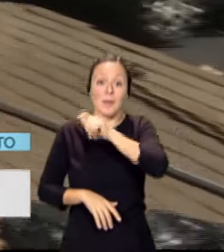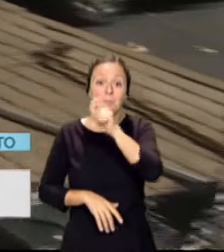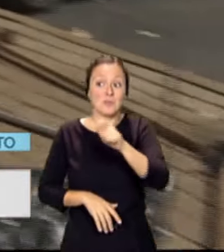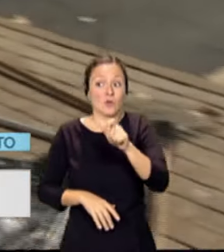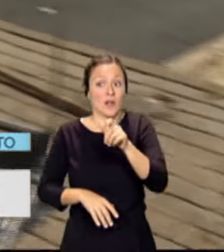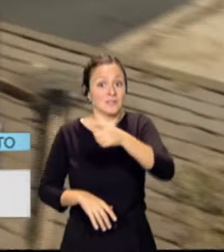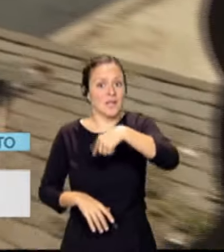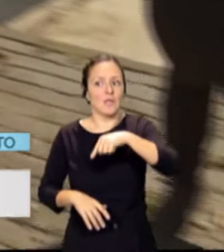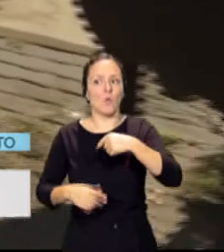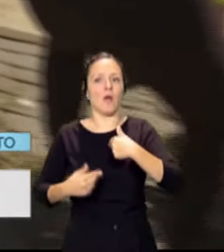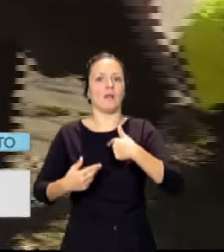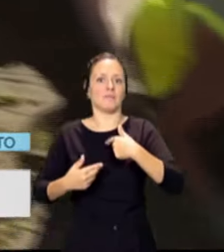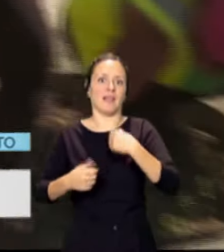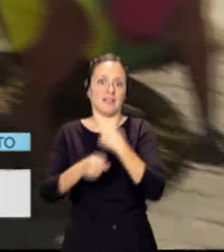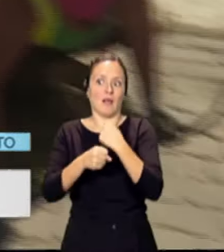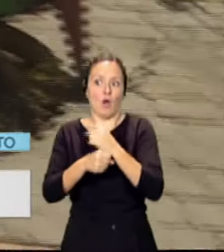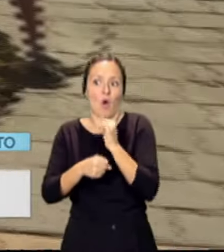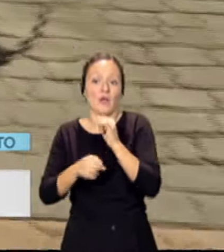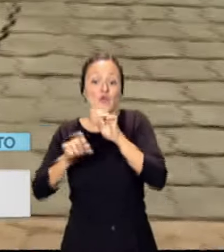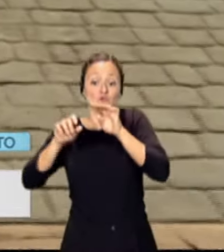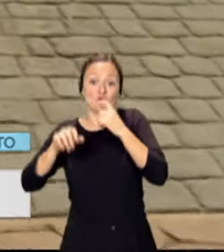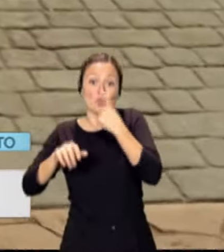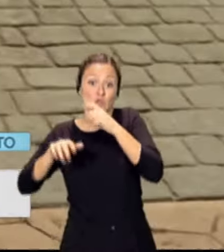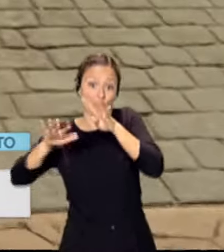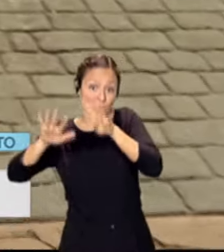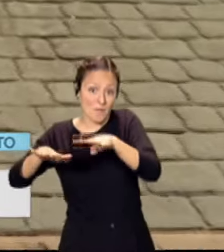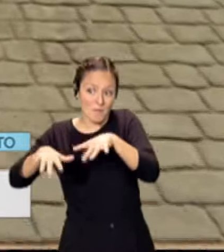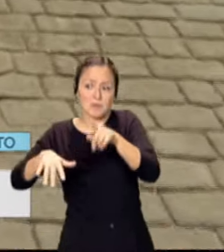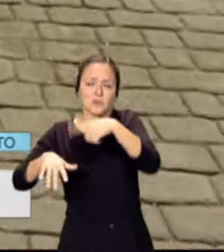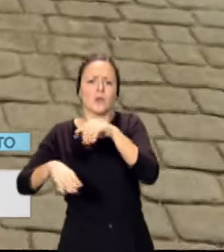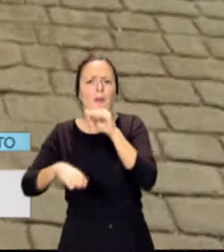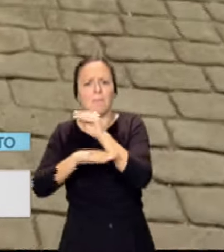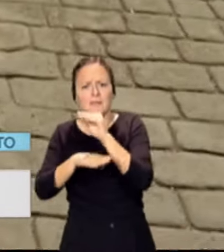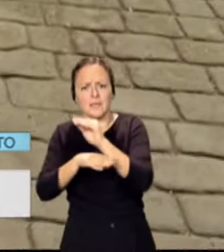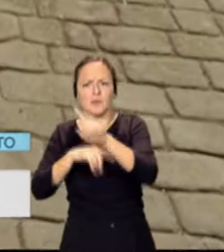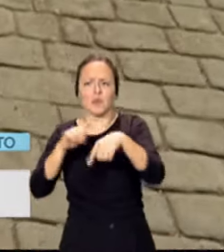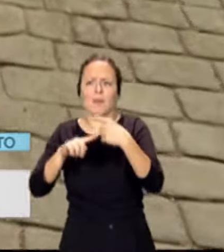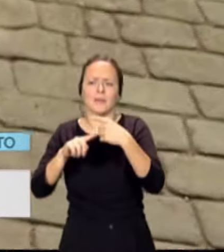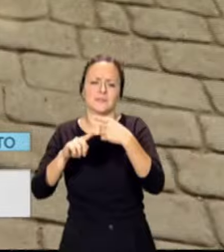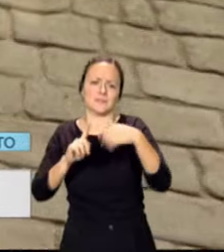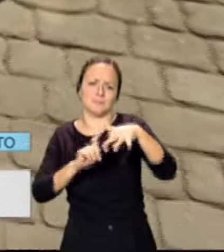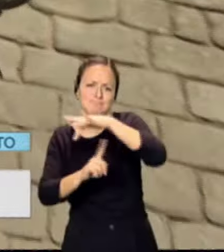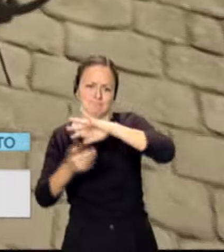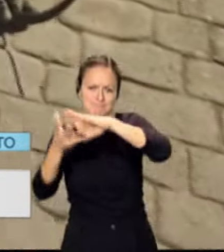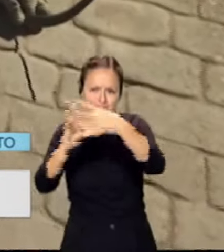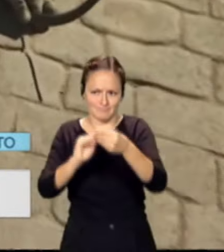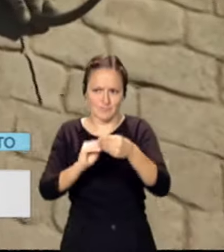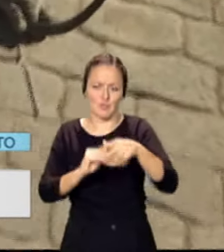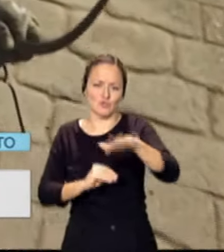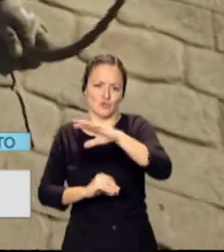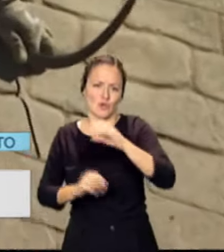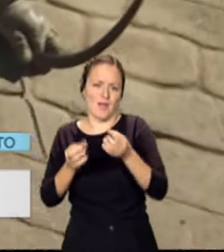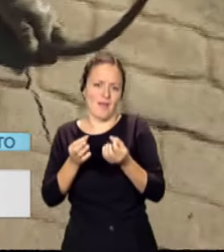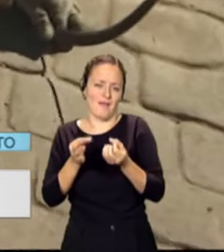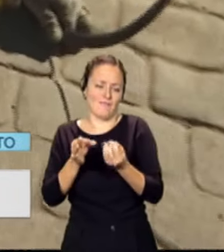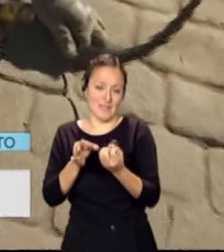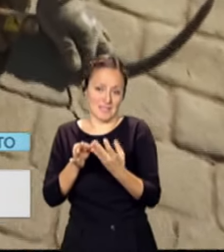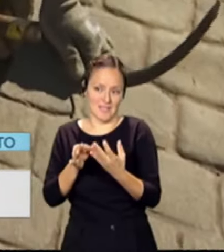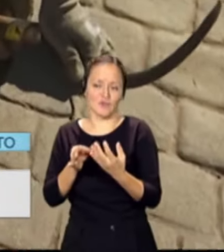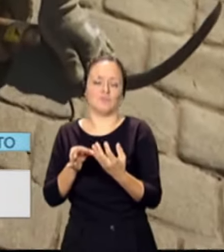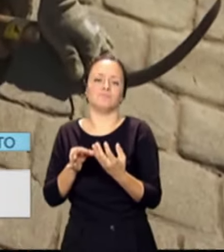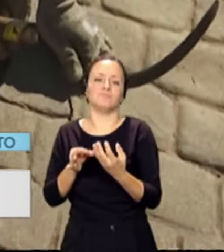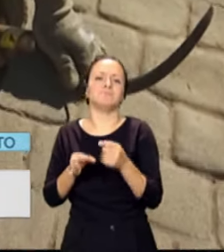laboral durante 9 meses haciendo labores de mantenimiento Y acondicionamiento en el municipio de valcequillo buscando sobre